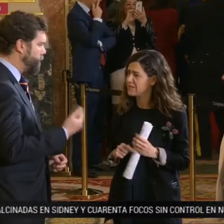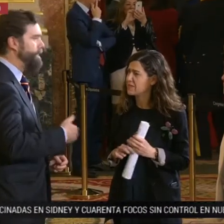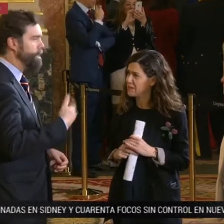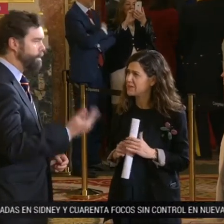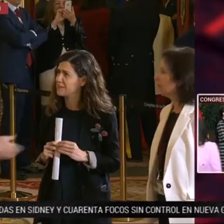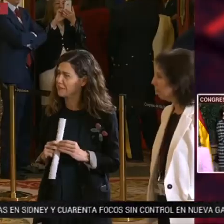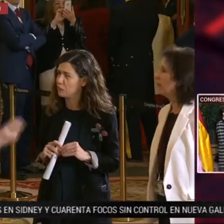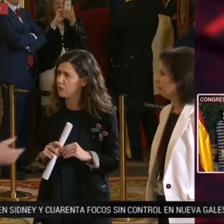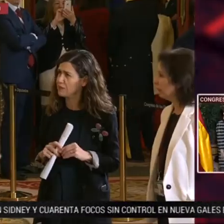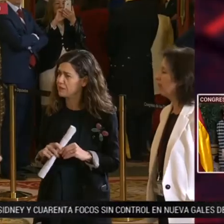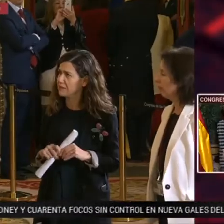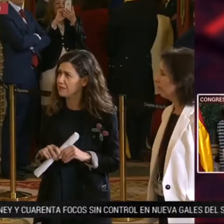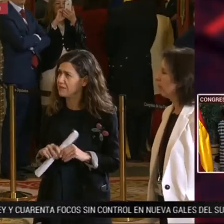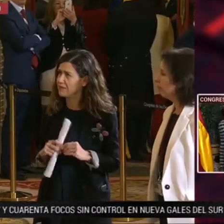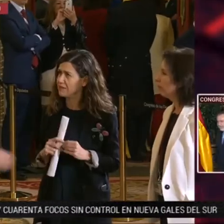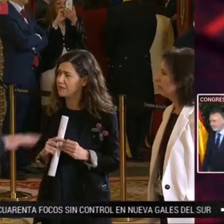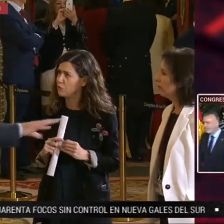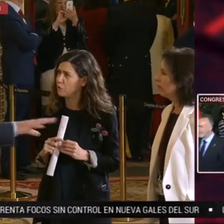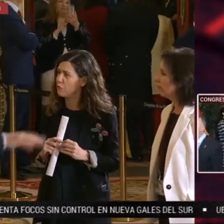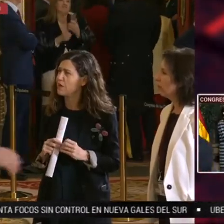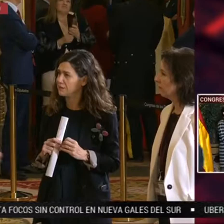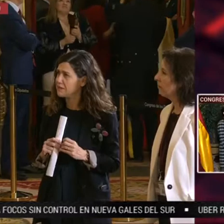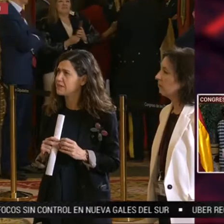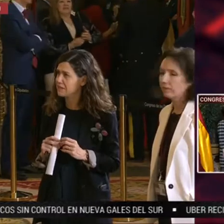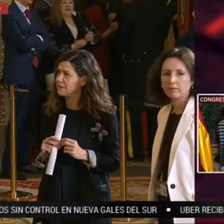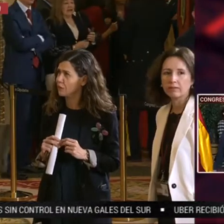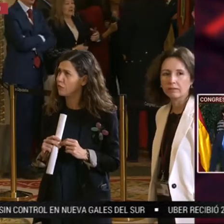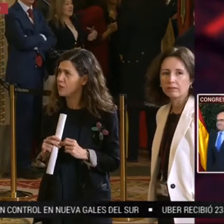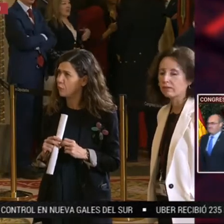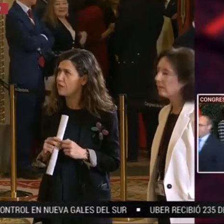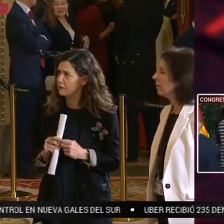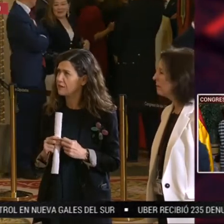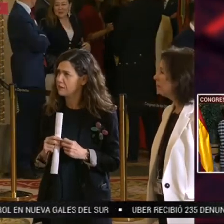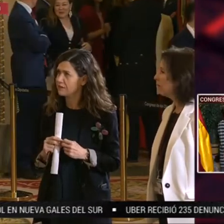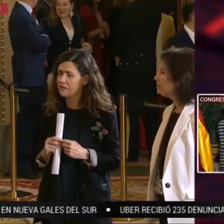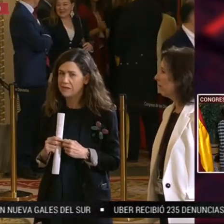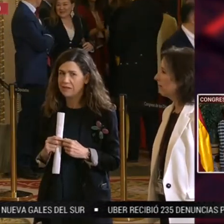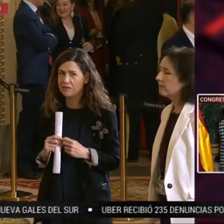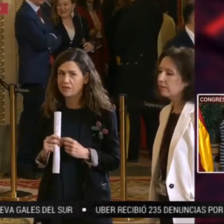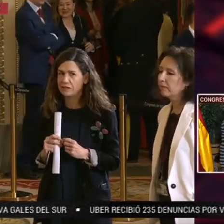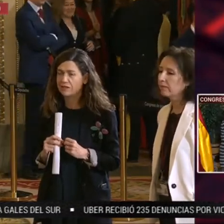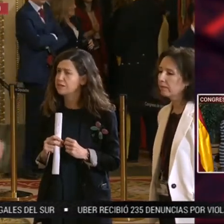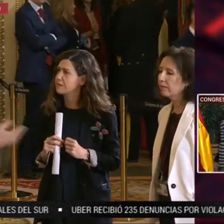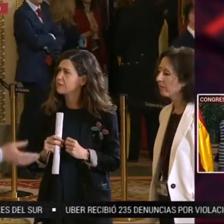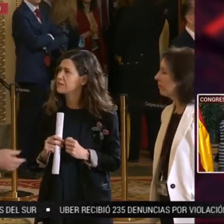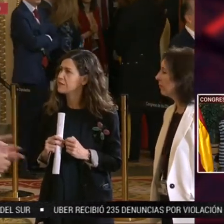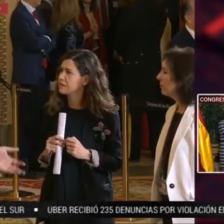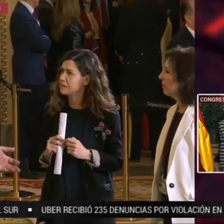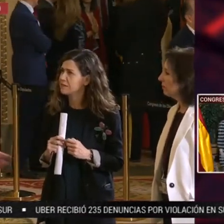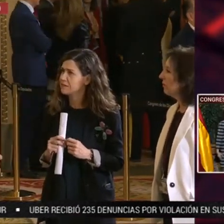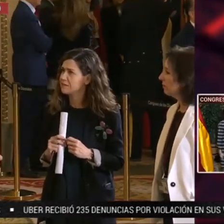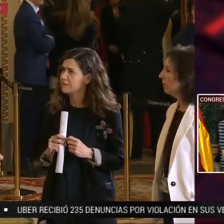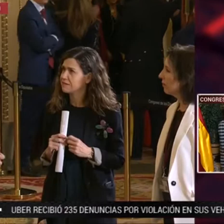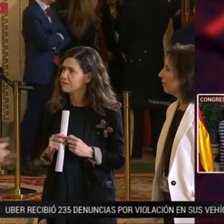invitados. Recordemos que son alrededor de 1000 los que van a recibir las presidentas del Congreso y del Senado. De hecho, ya lo